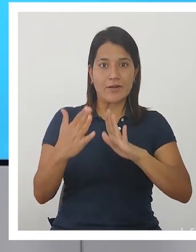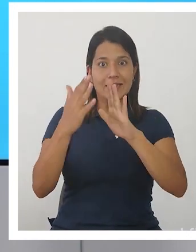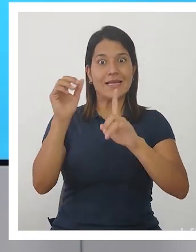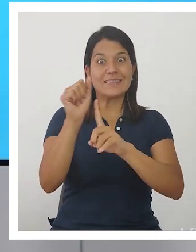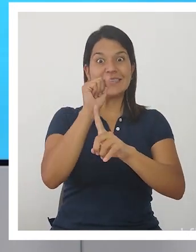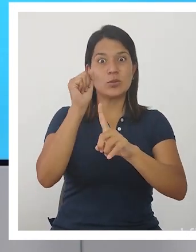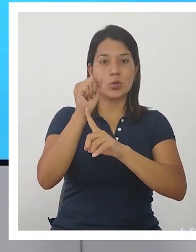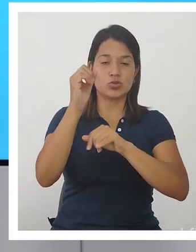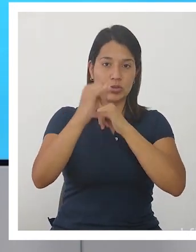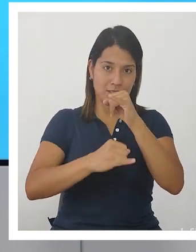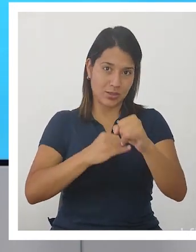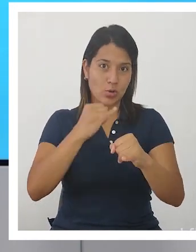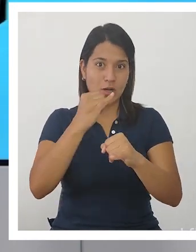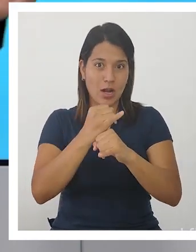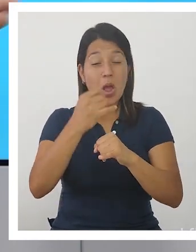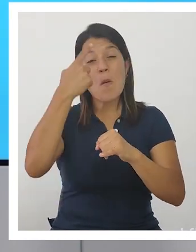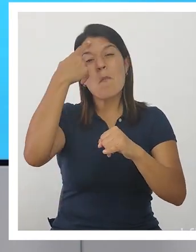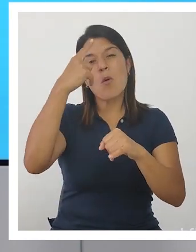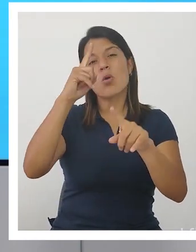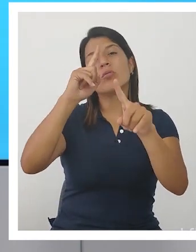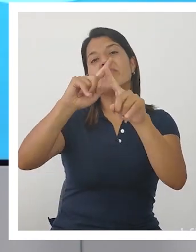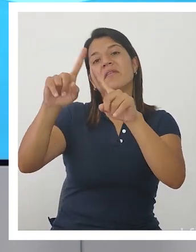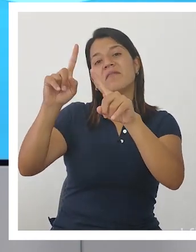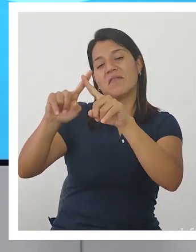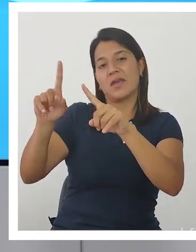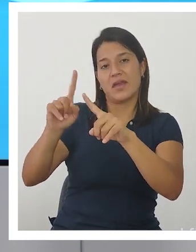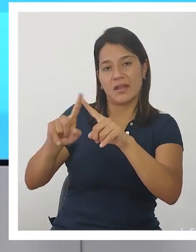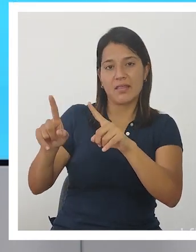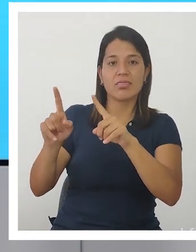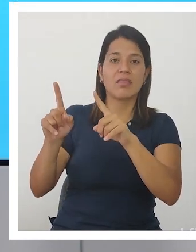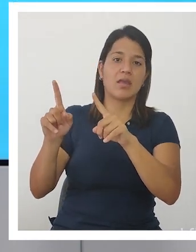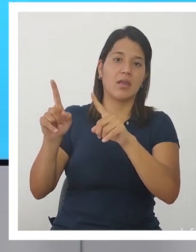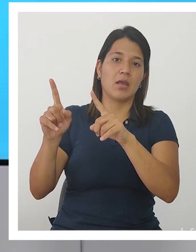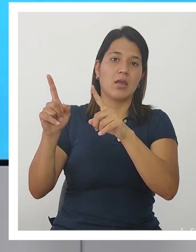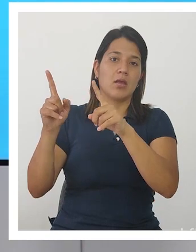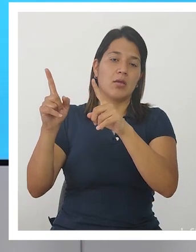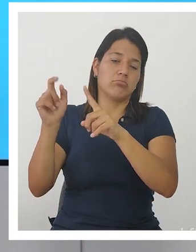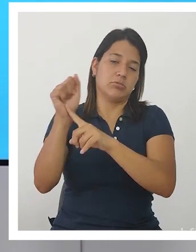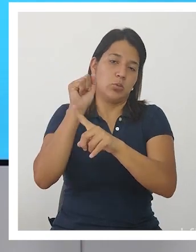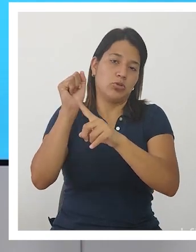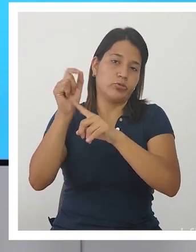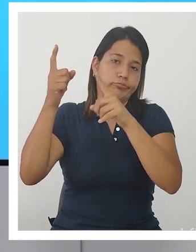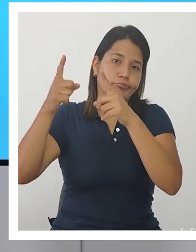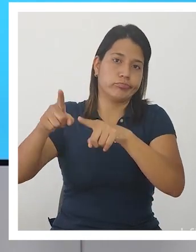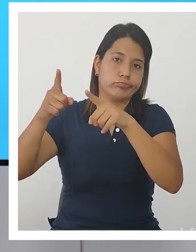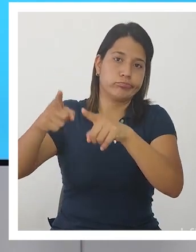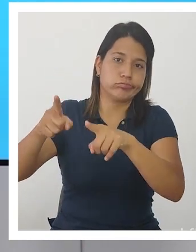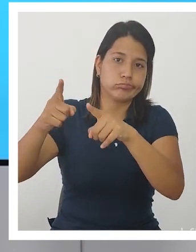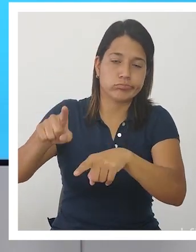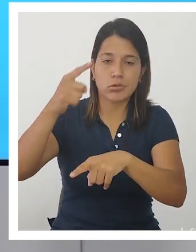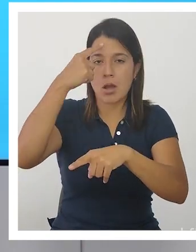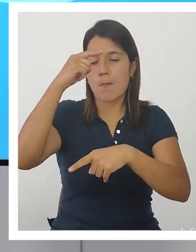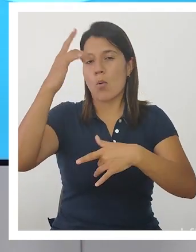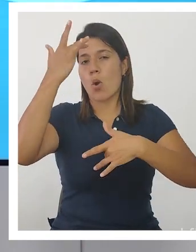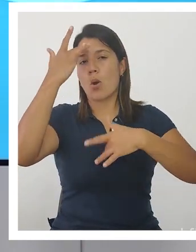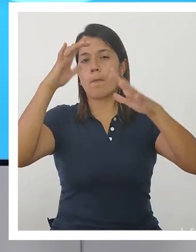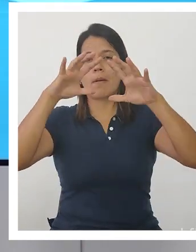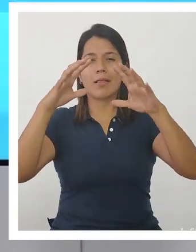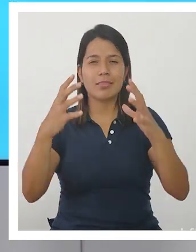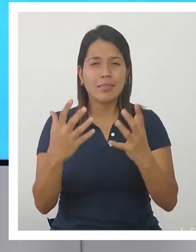de circunstancias heredadas de la pandemia, heredadas de la crisis de los